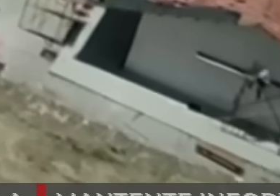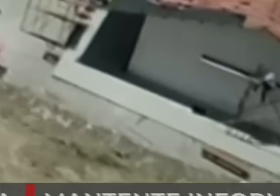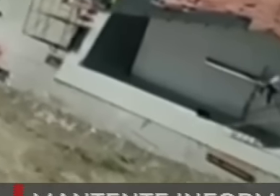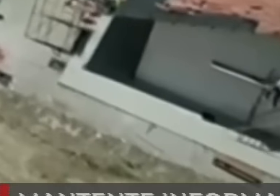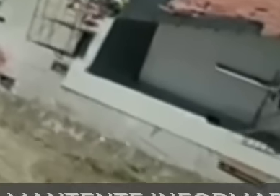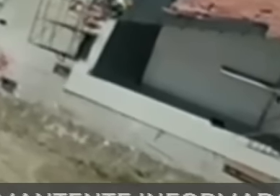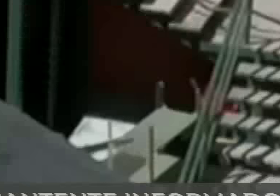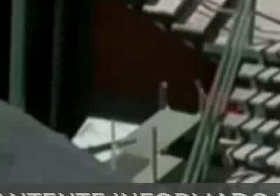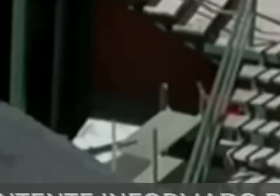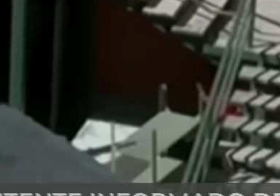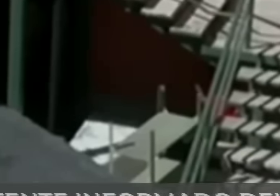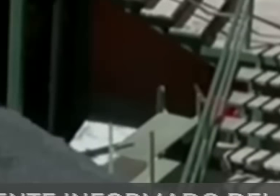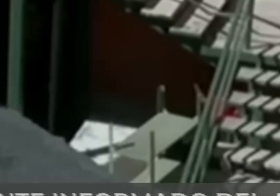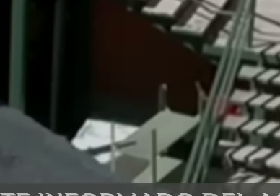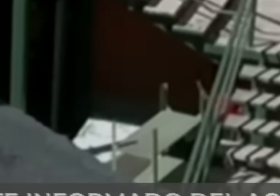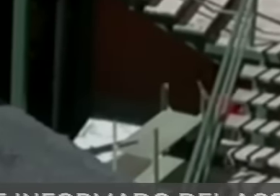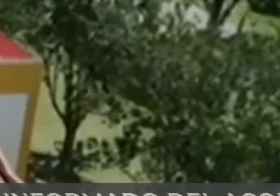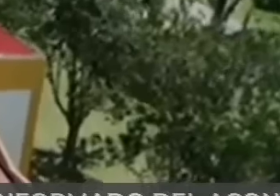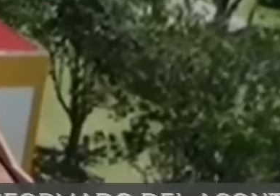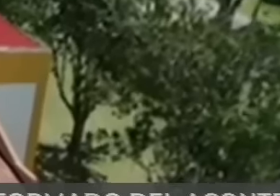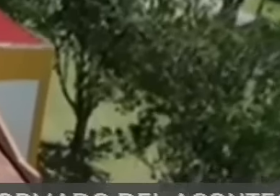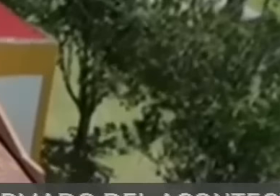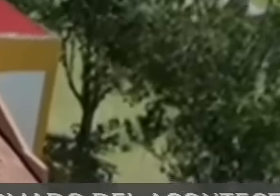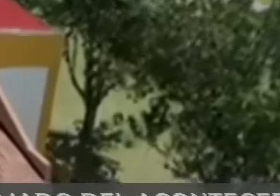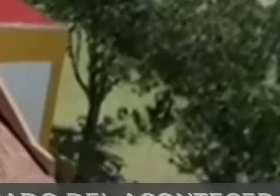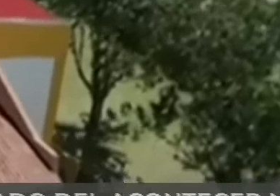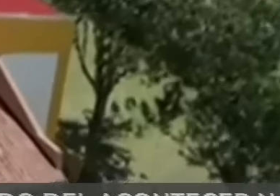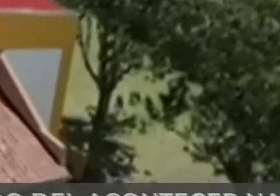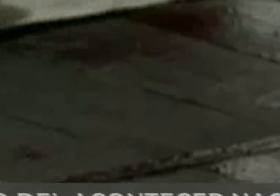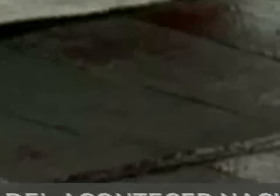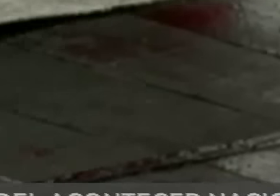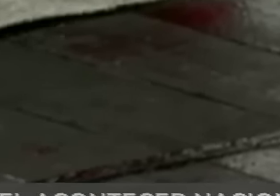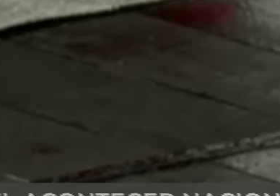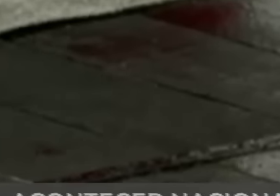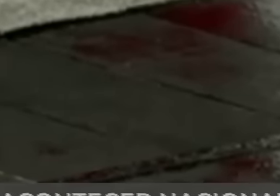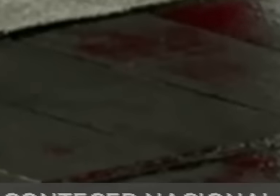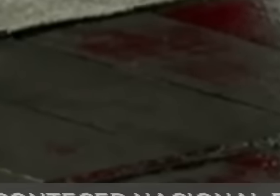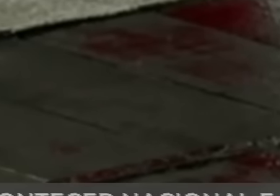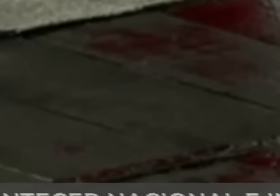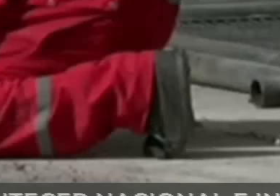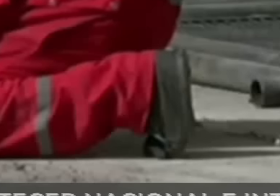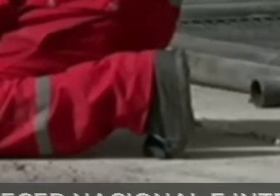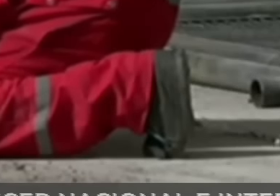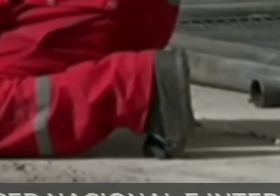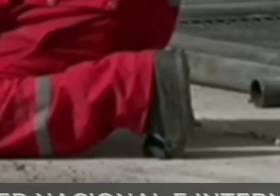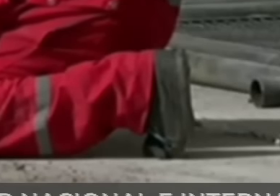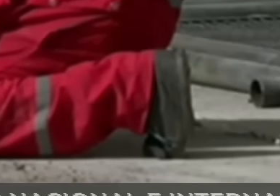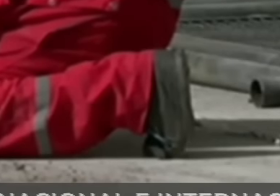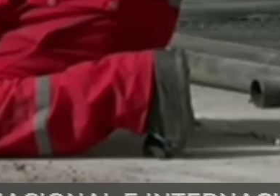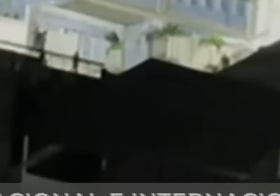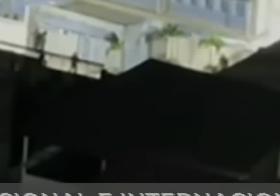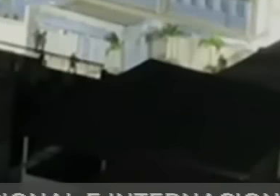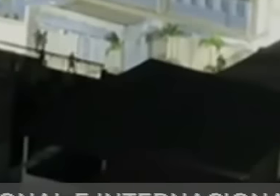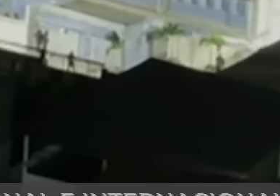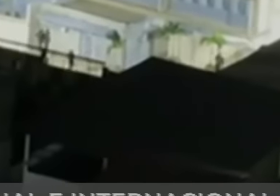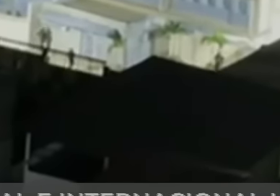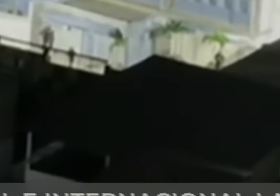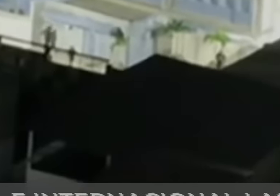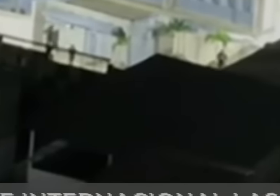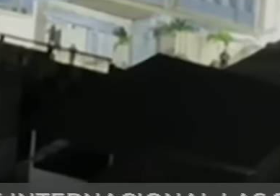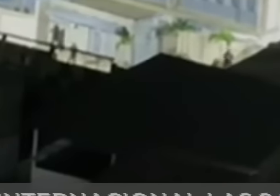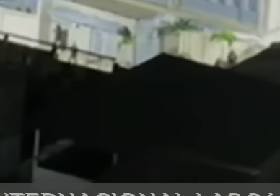escolar, afectada por las sanciones y por el odio de quienes no conformes con atentar contra la paz y las instituciones